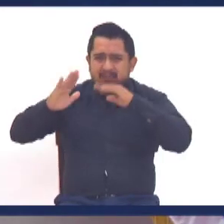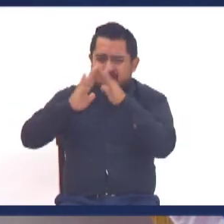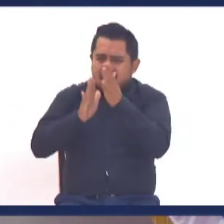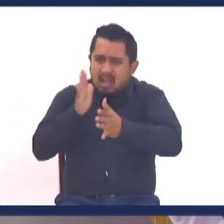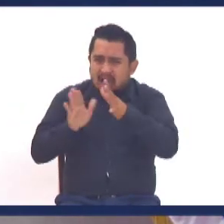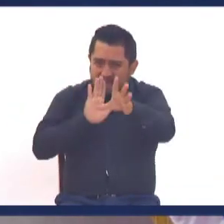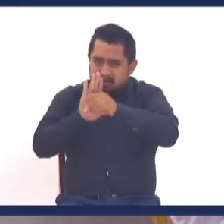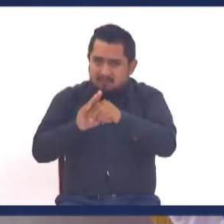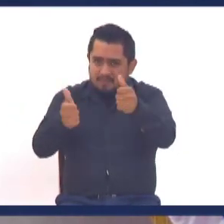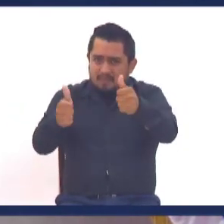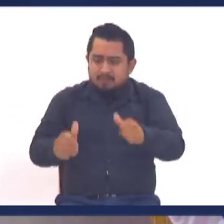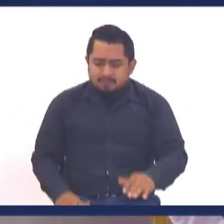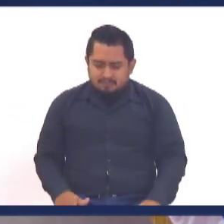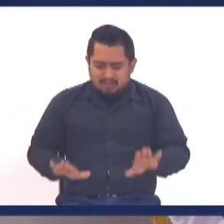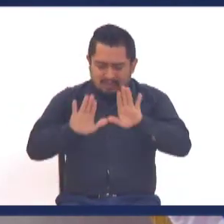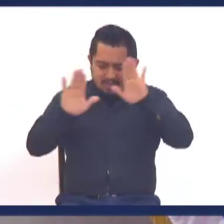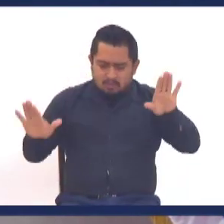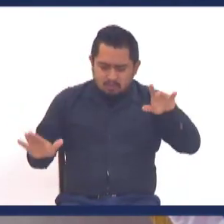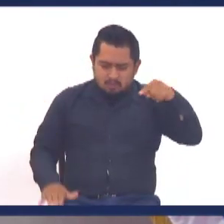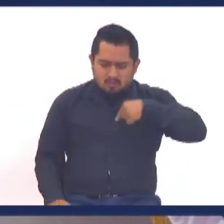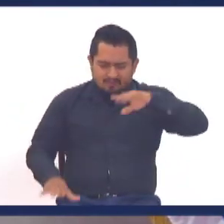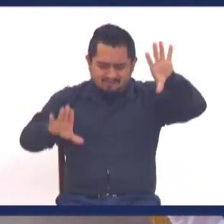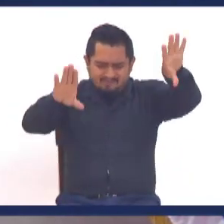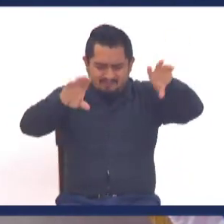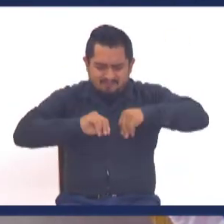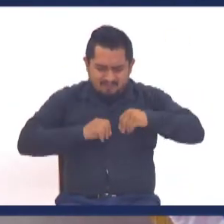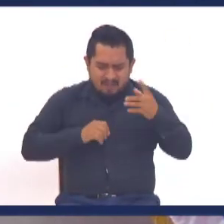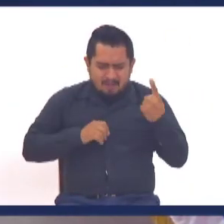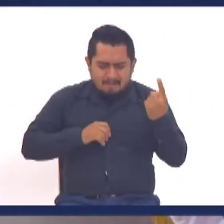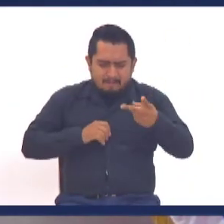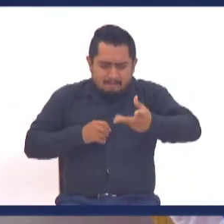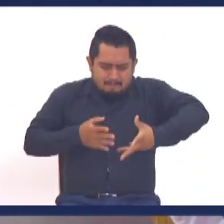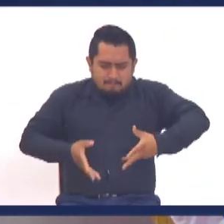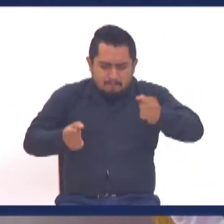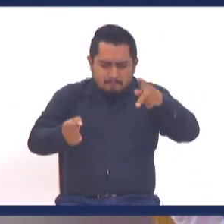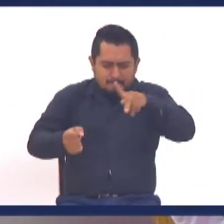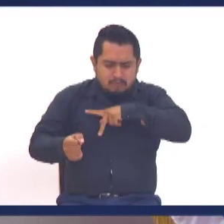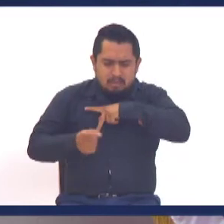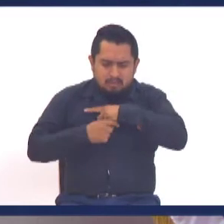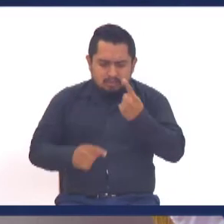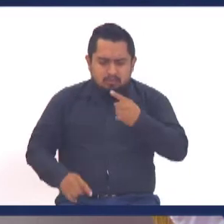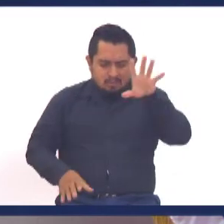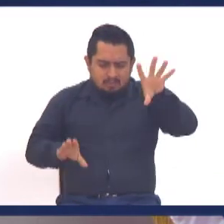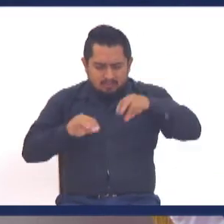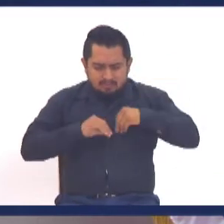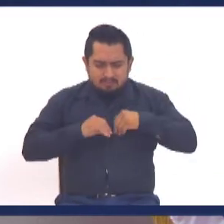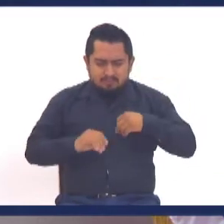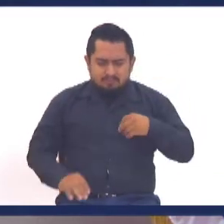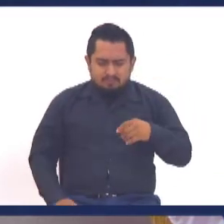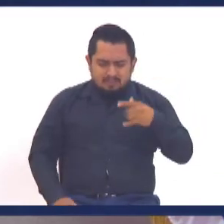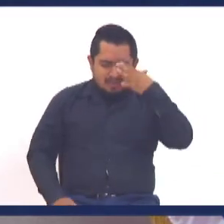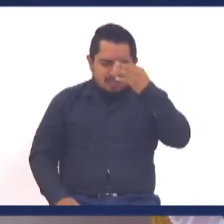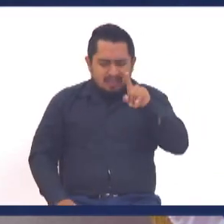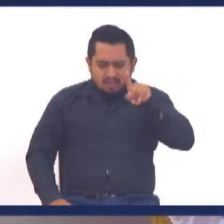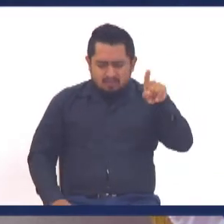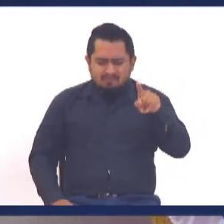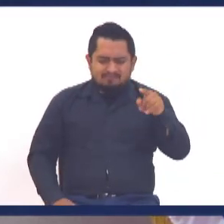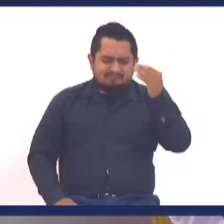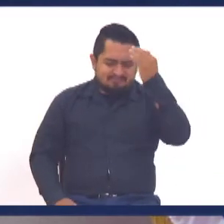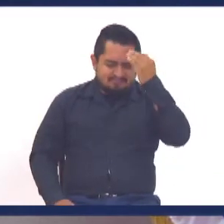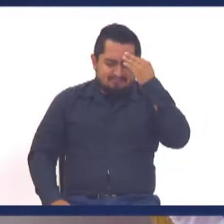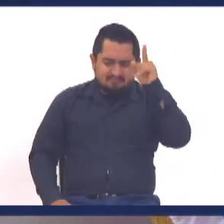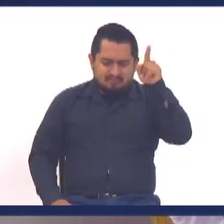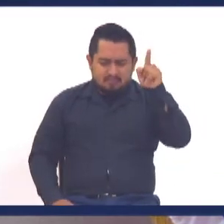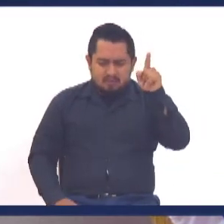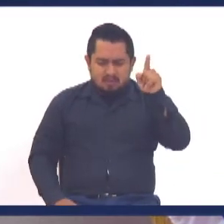de la siguiente manera señor jesus yo te recibo y como mi único y suficiente salvador personal declaró que tú eres